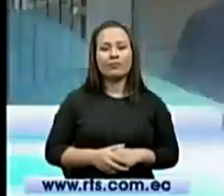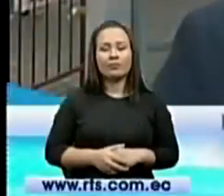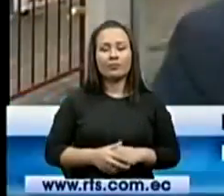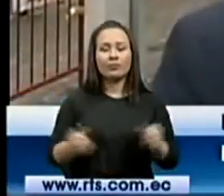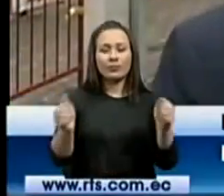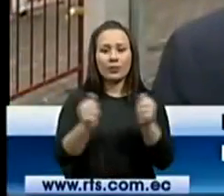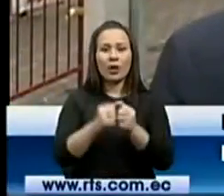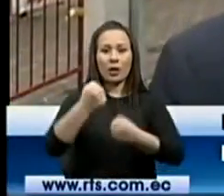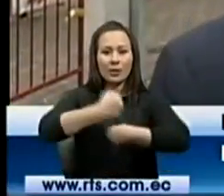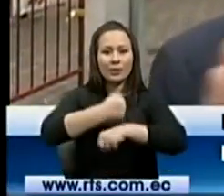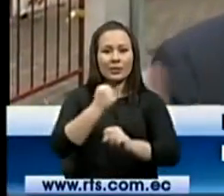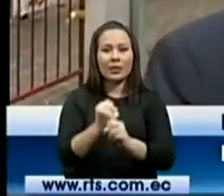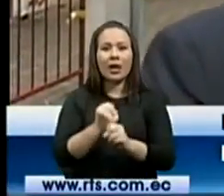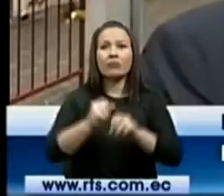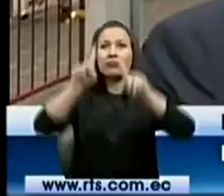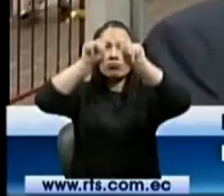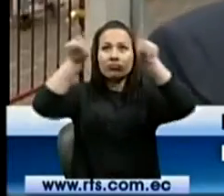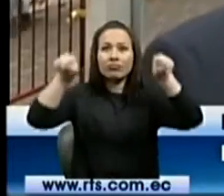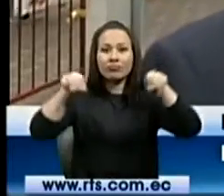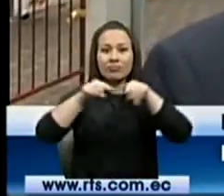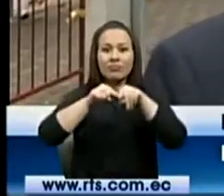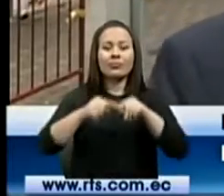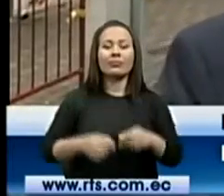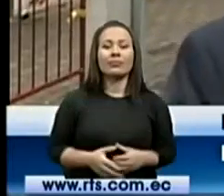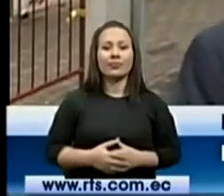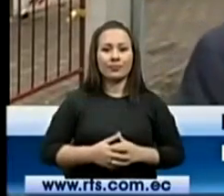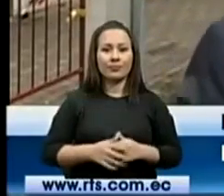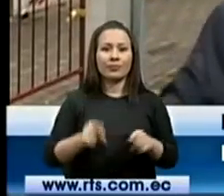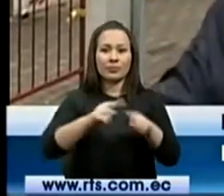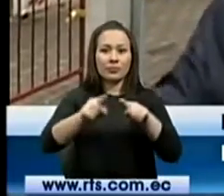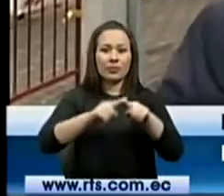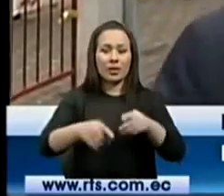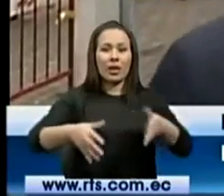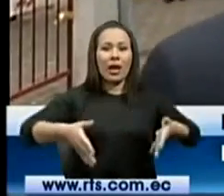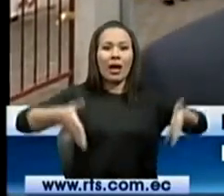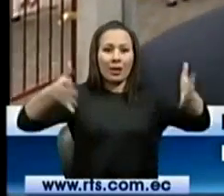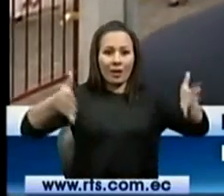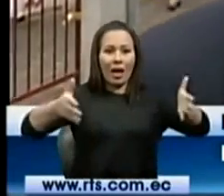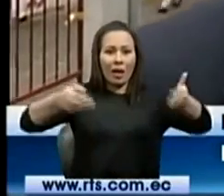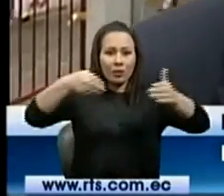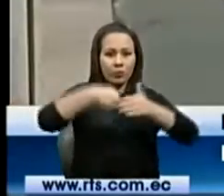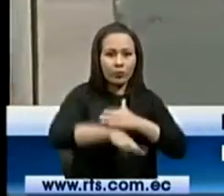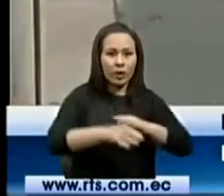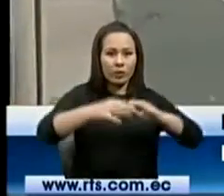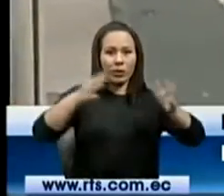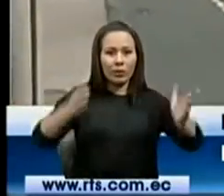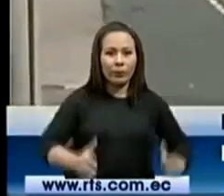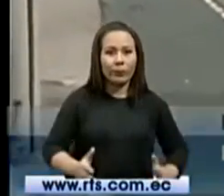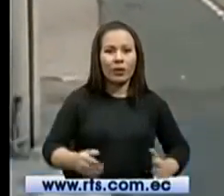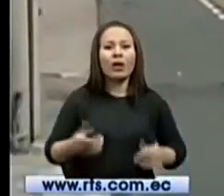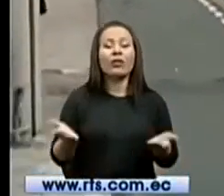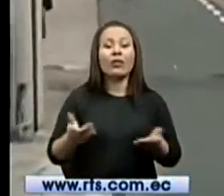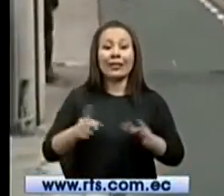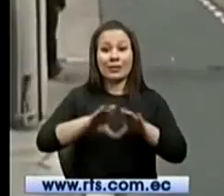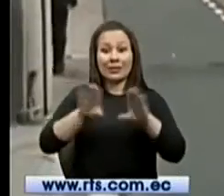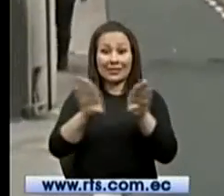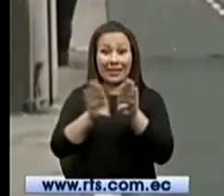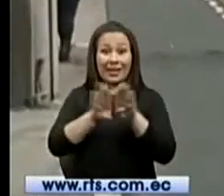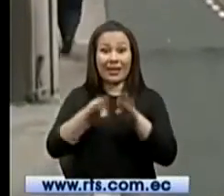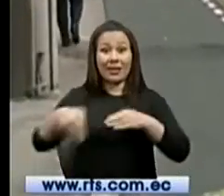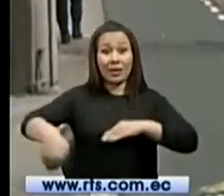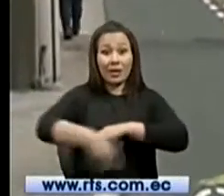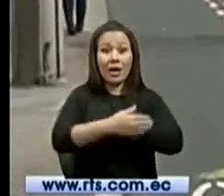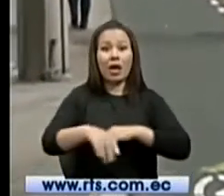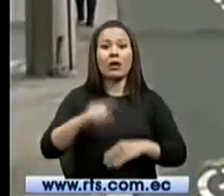la realización de las pantallas, la gran caja, es una gran caja que se entierra en el terreno. En cuanto al cierre de vías, la única